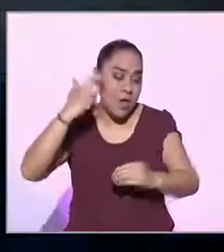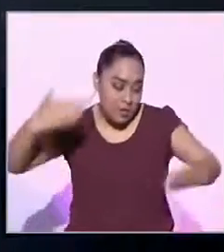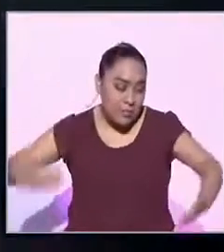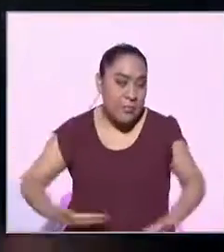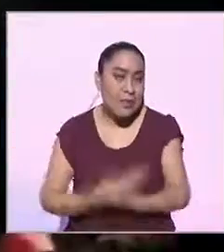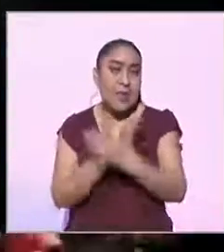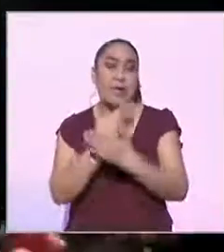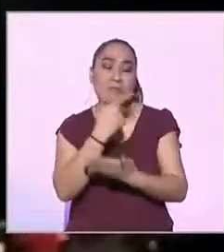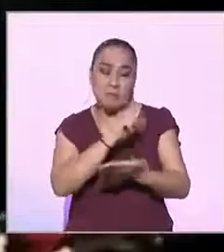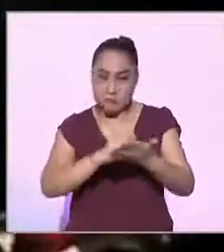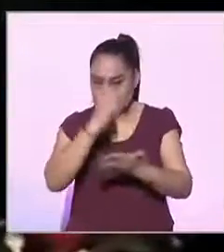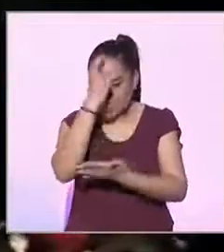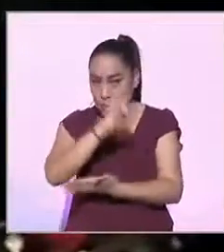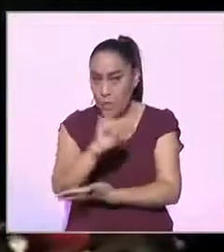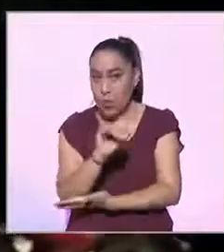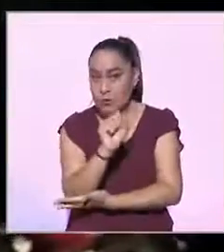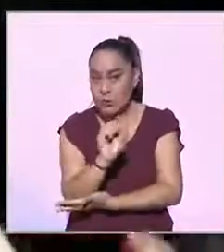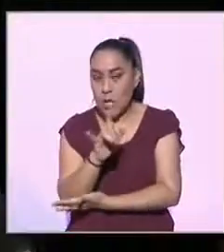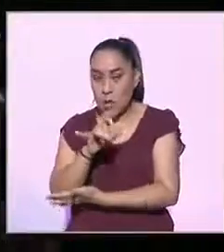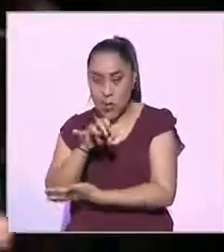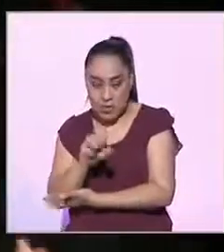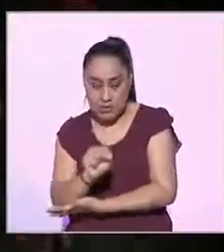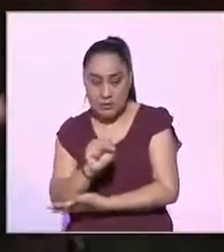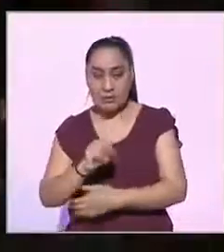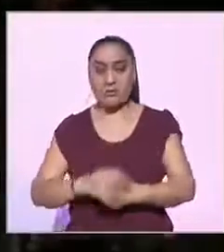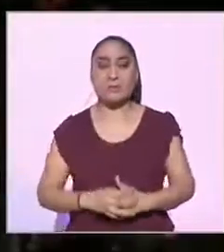Luis González Moya.